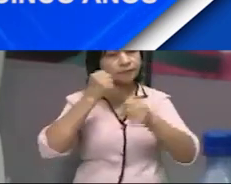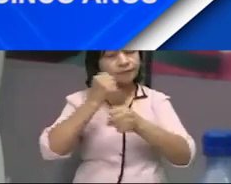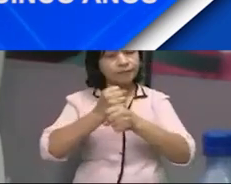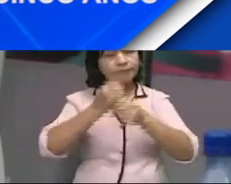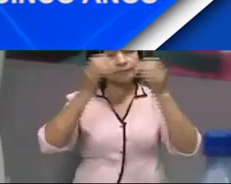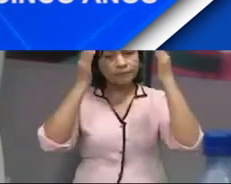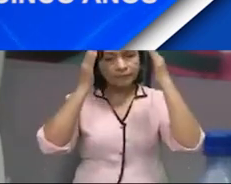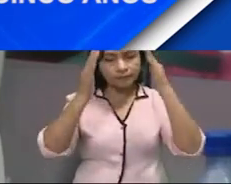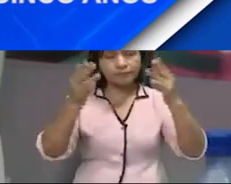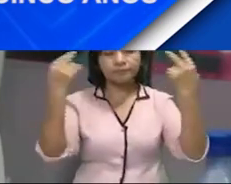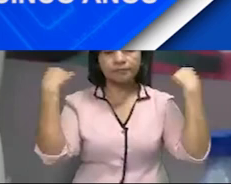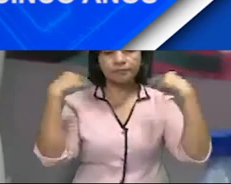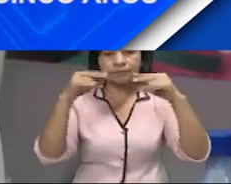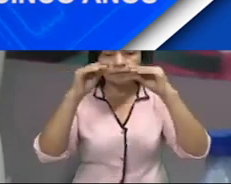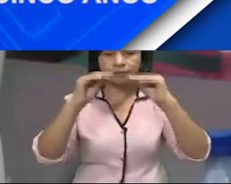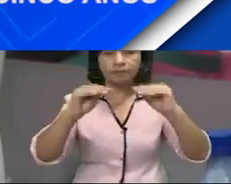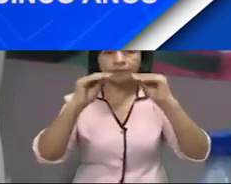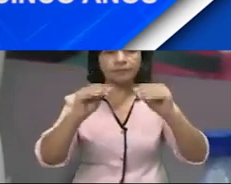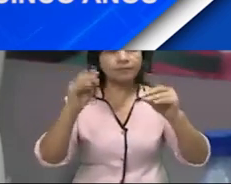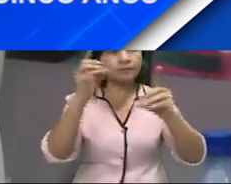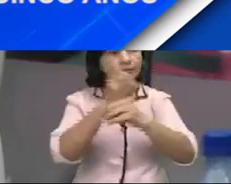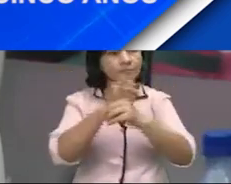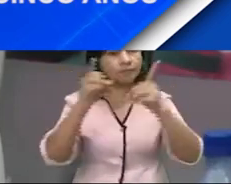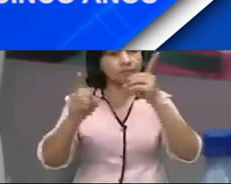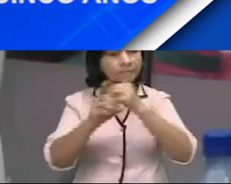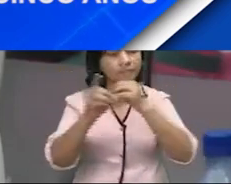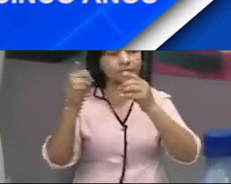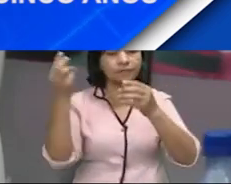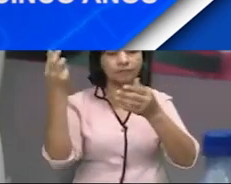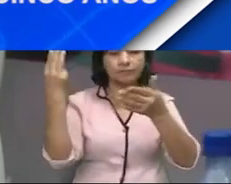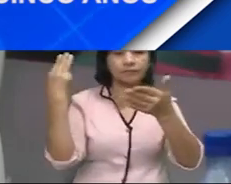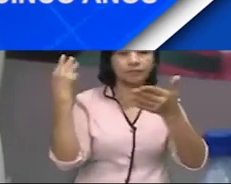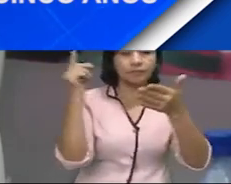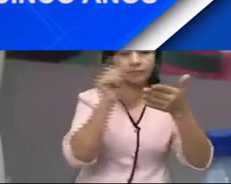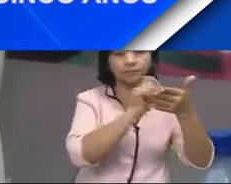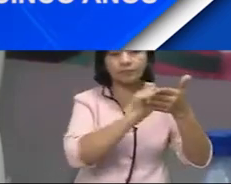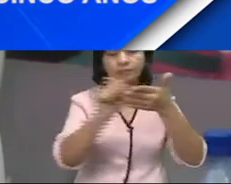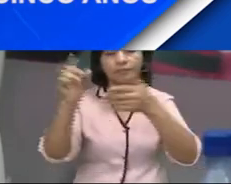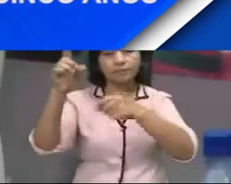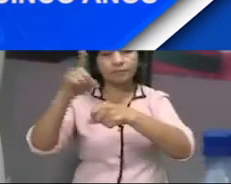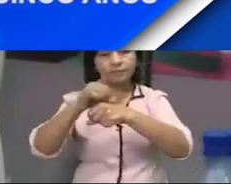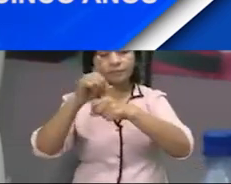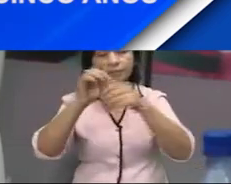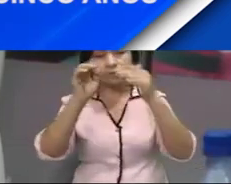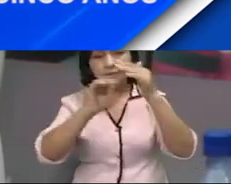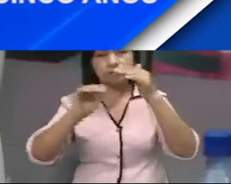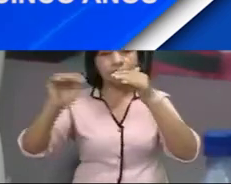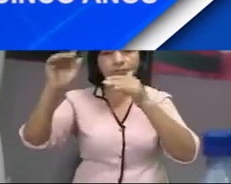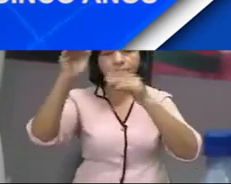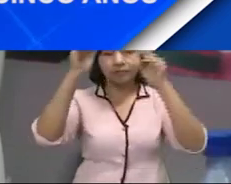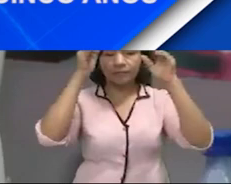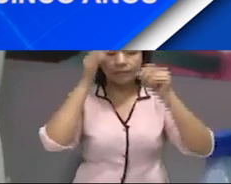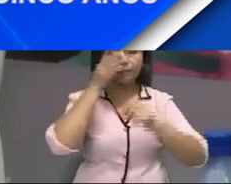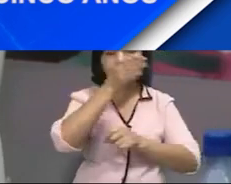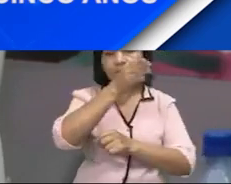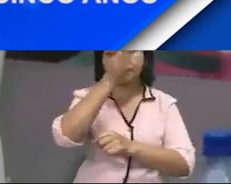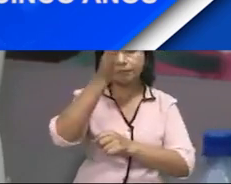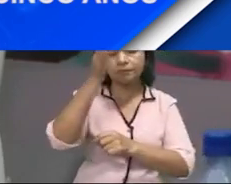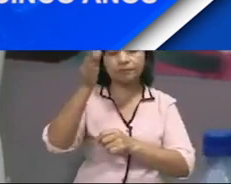en servicio académico y deberá contar con maestría o doctorado en la materia o en gestión